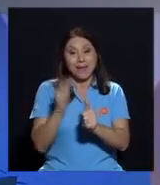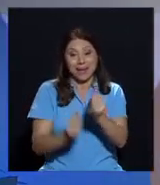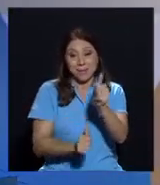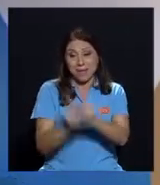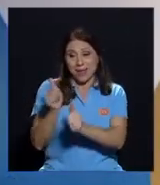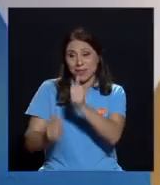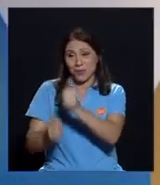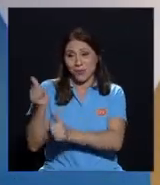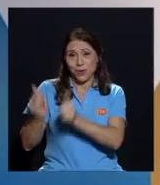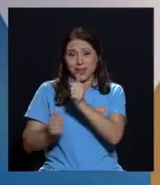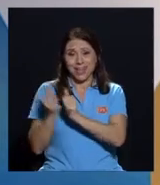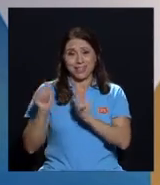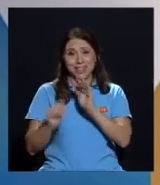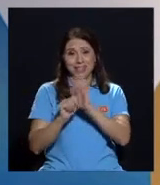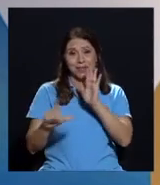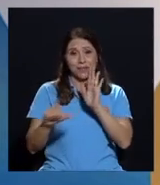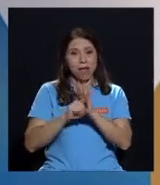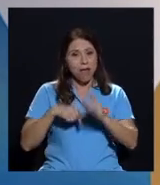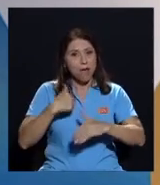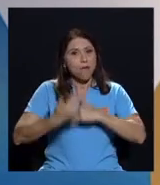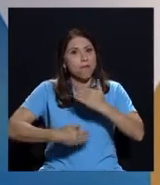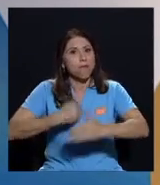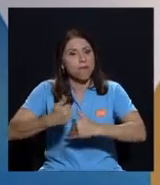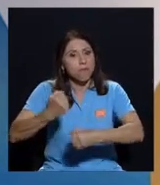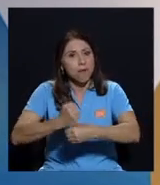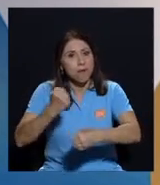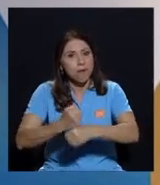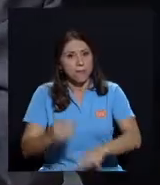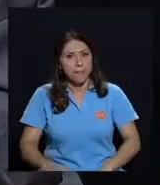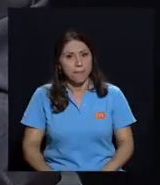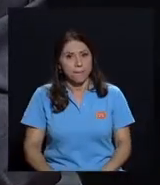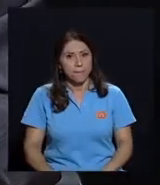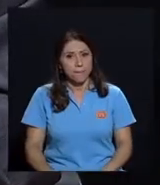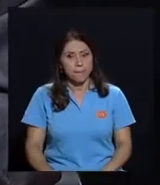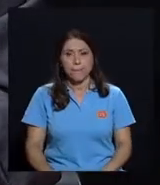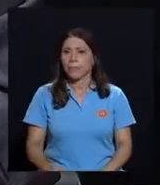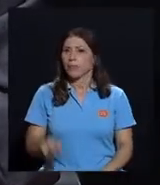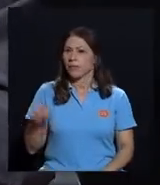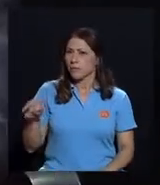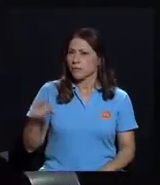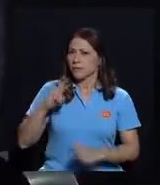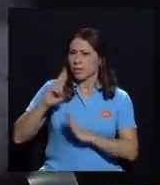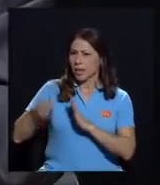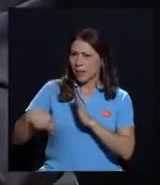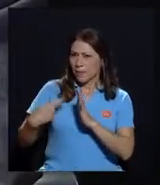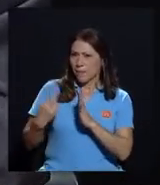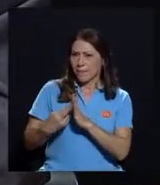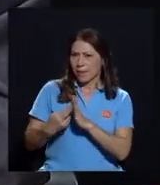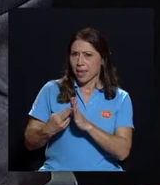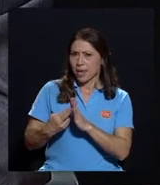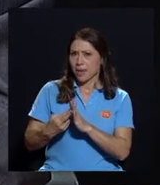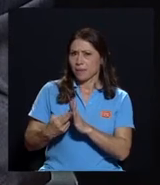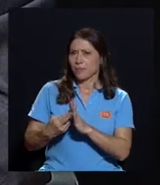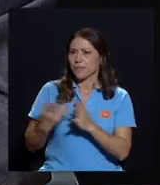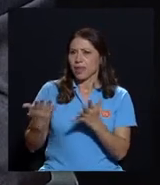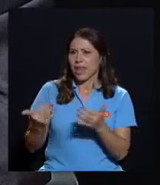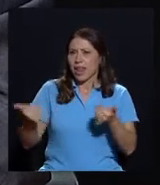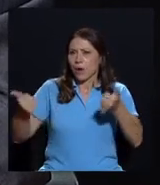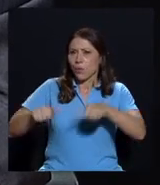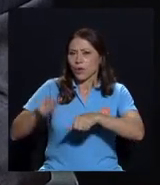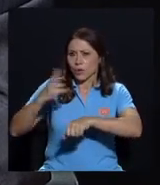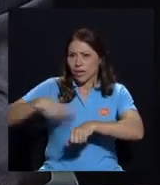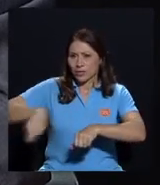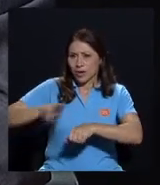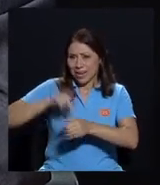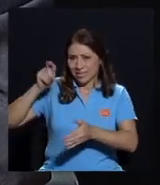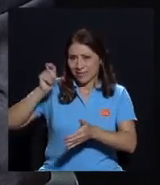legislativas y llevar adelante la gestión nunca en su tiempo apple cumple en esa estrategia suyo el acuerdo nacional